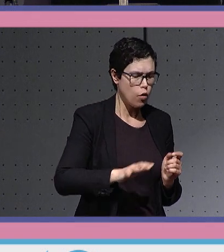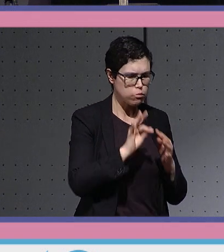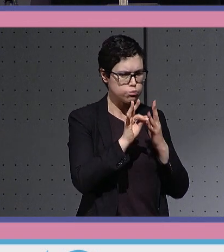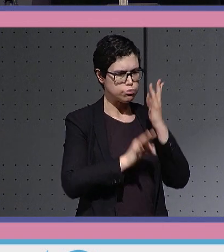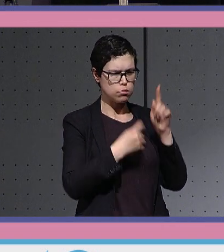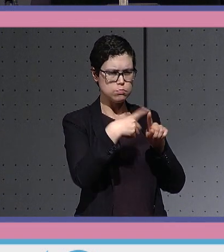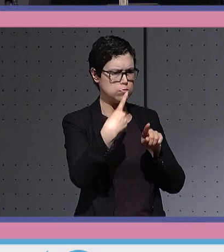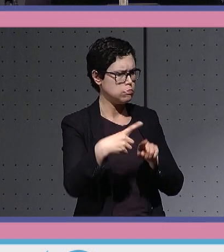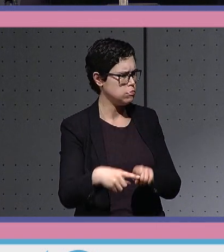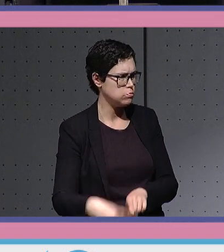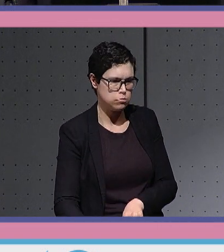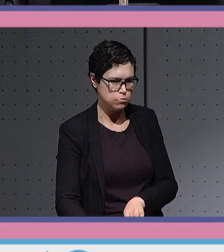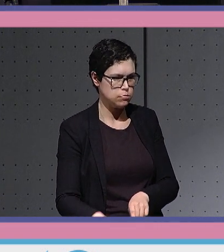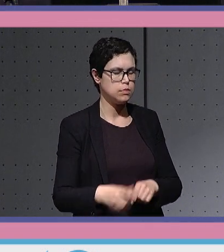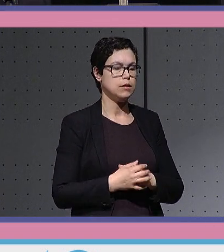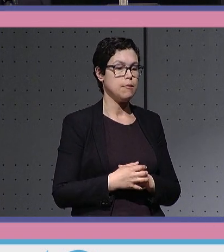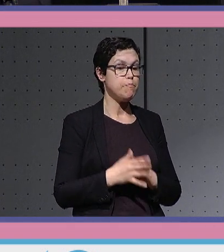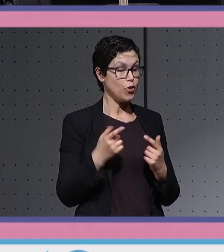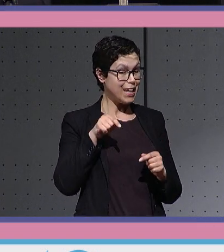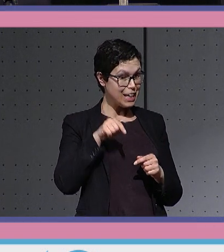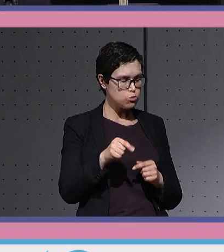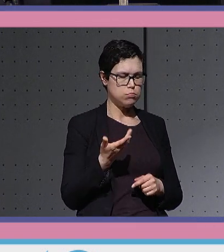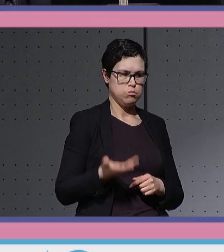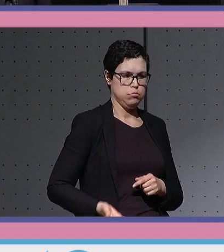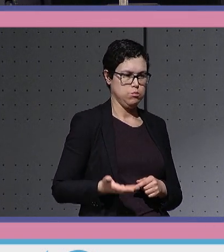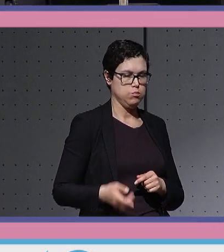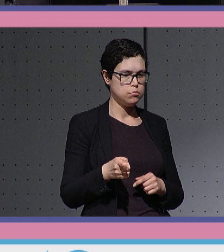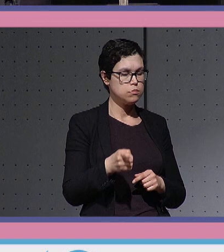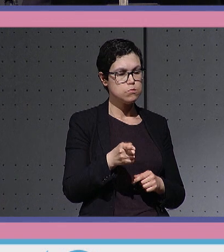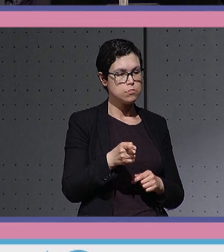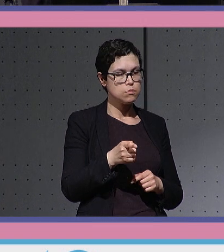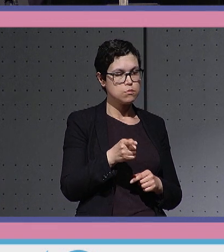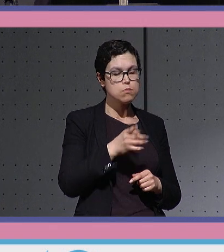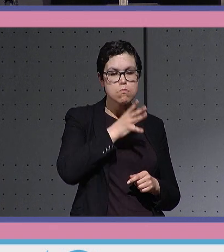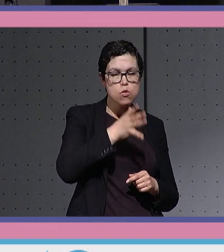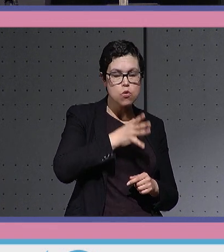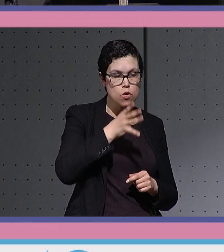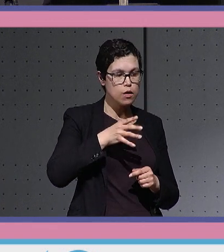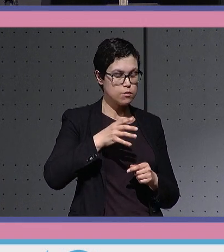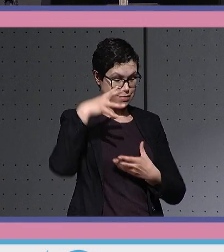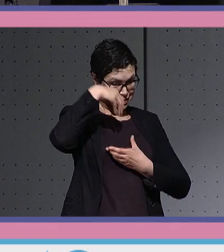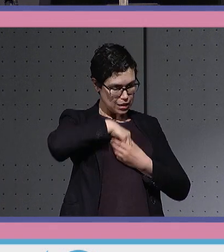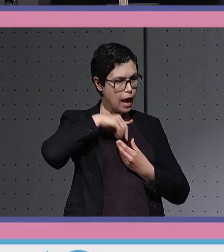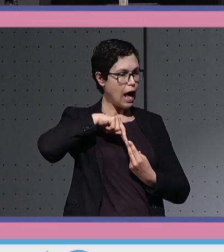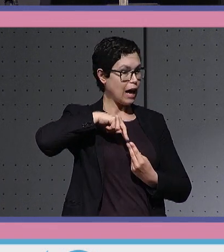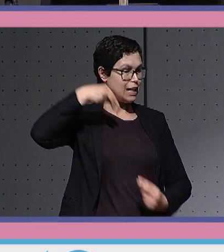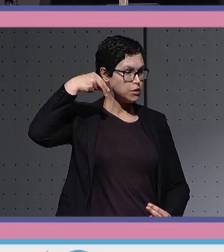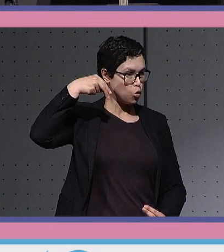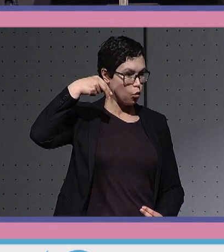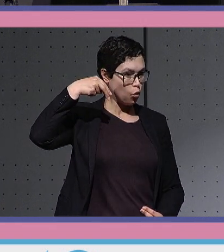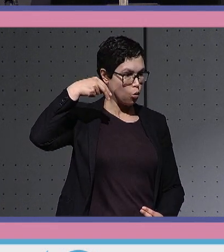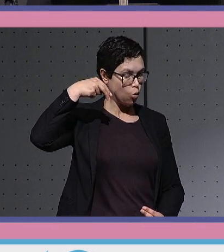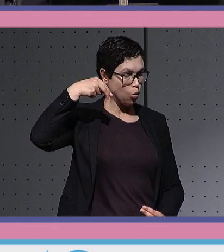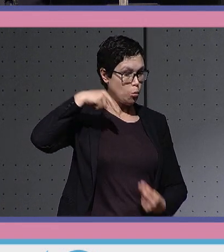precisamente en estos dos aspectos, en lo que es la causa, orientándola hacia la causa genética, que es un pilar muy importante